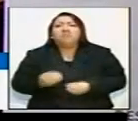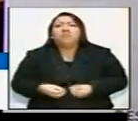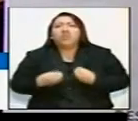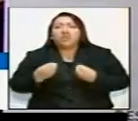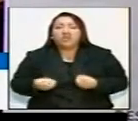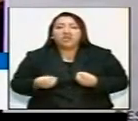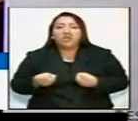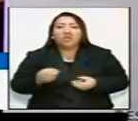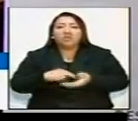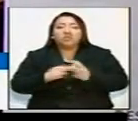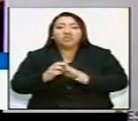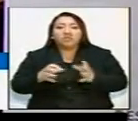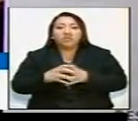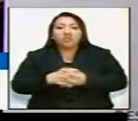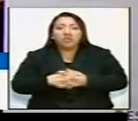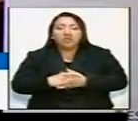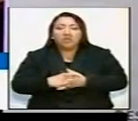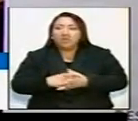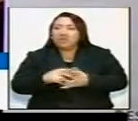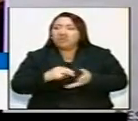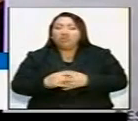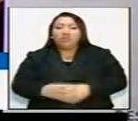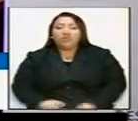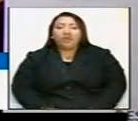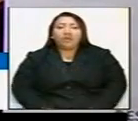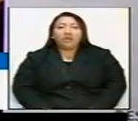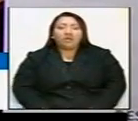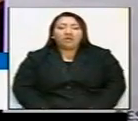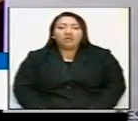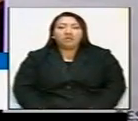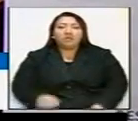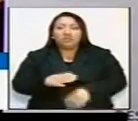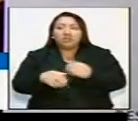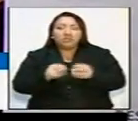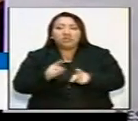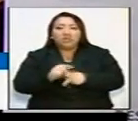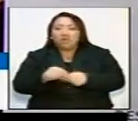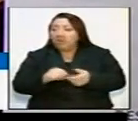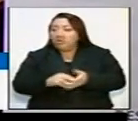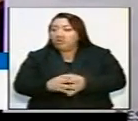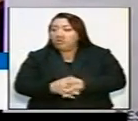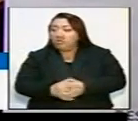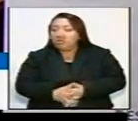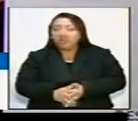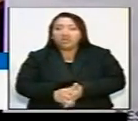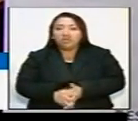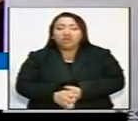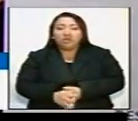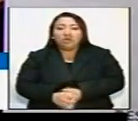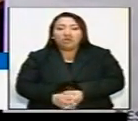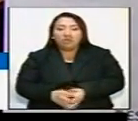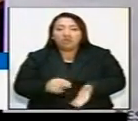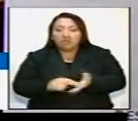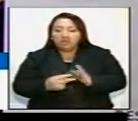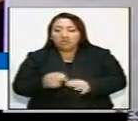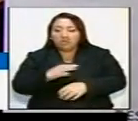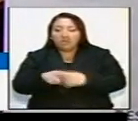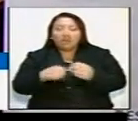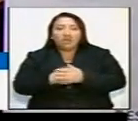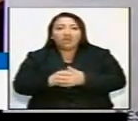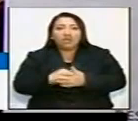Las competencias, también las competencias del mercado es importante porque concentra a la mente tratar de hacer que las cosas sean